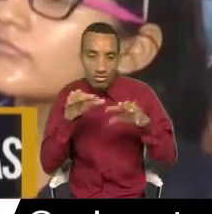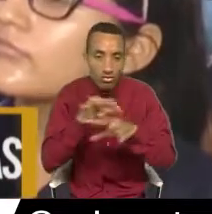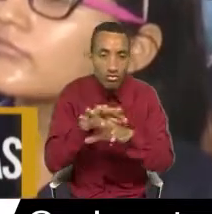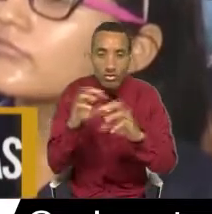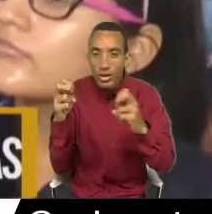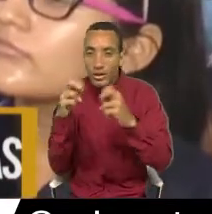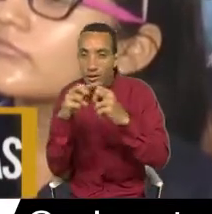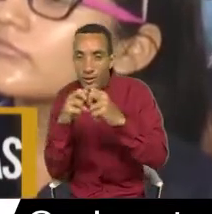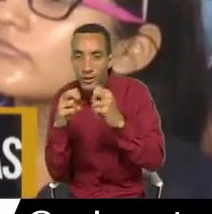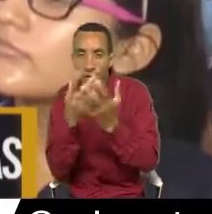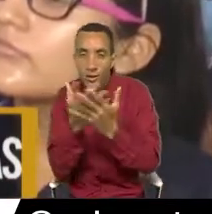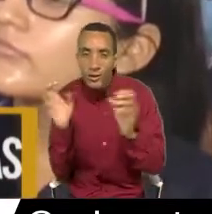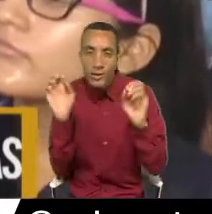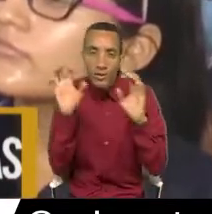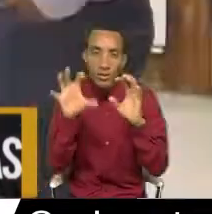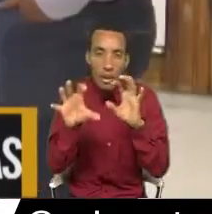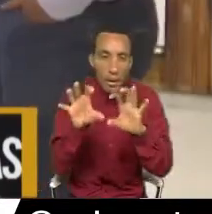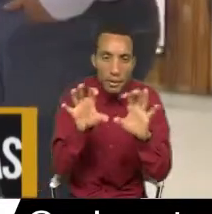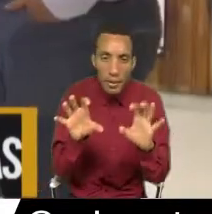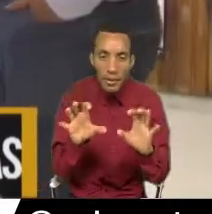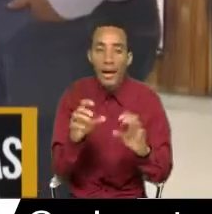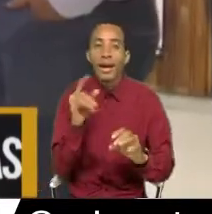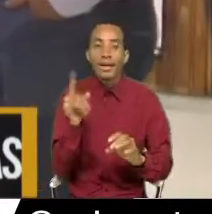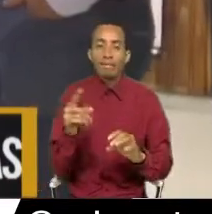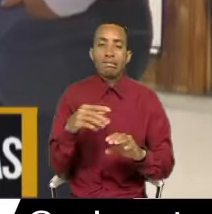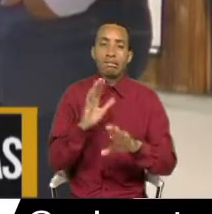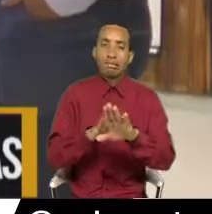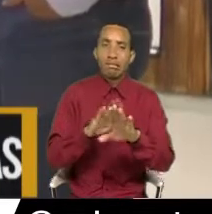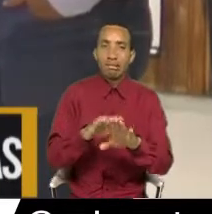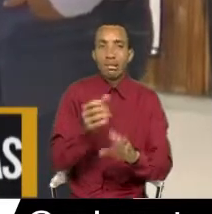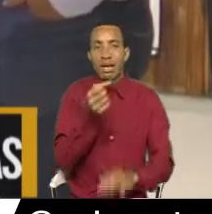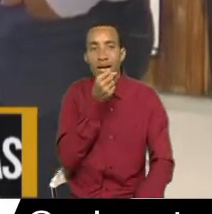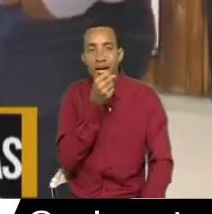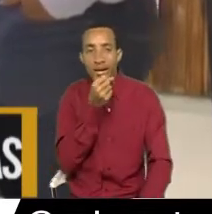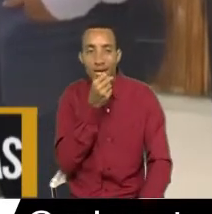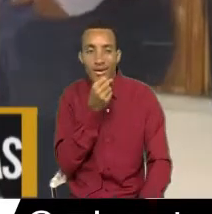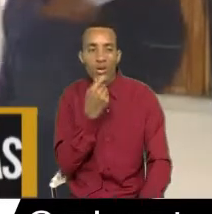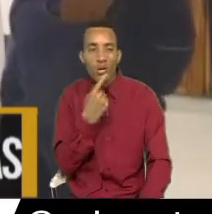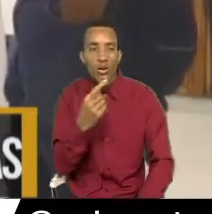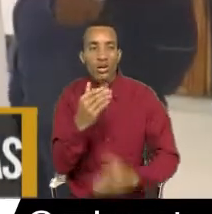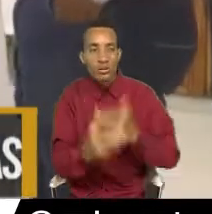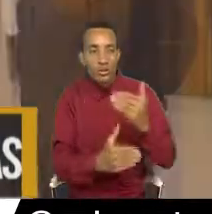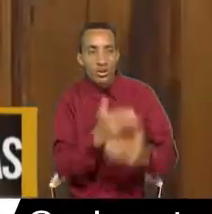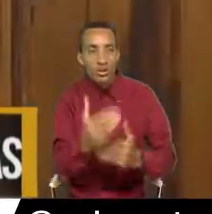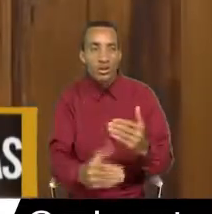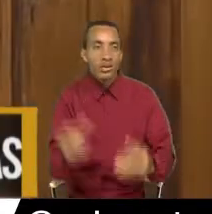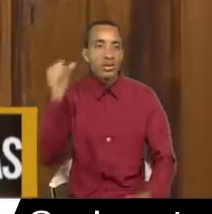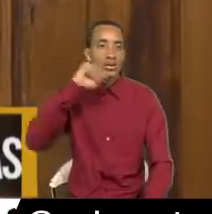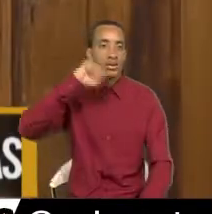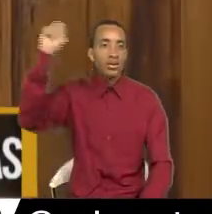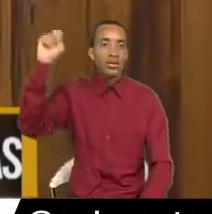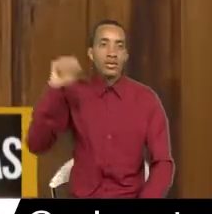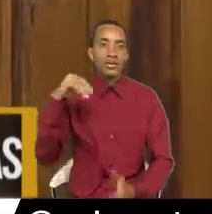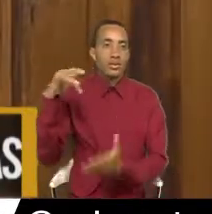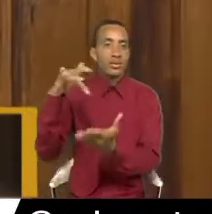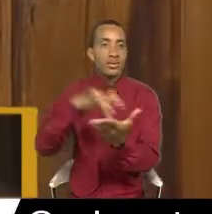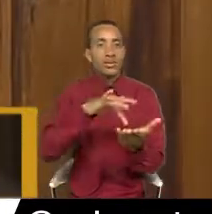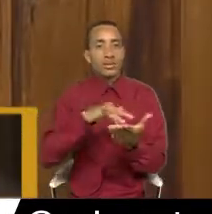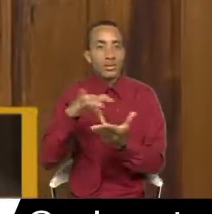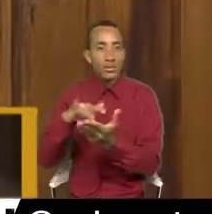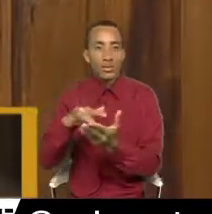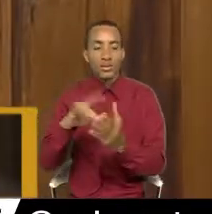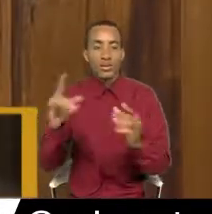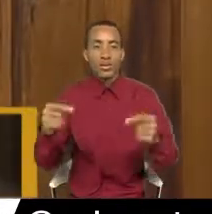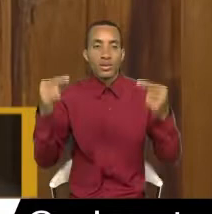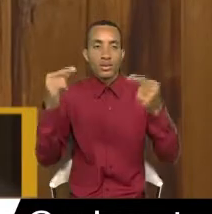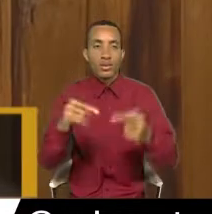eléctricas. Este participante contó para Enlace Noticias cuál fue el proceso que hizo para lograr este triunfo. La participación en un concurso nacional